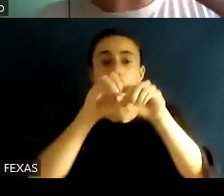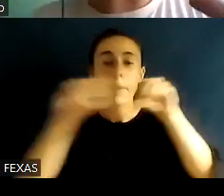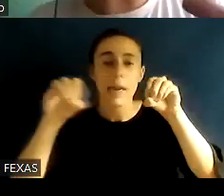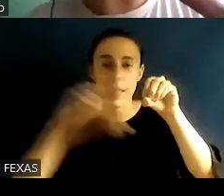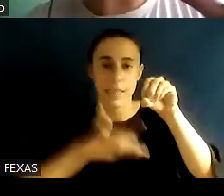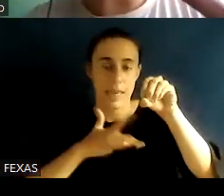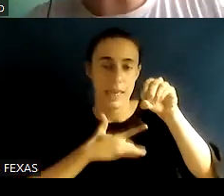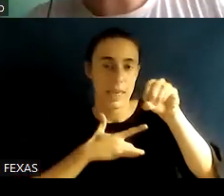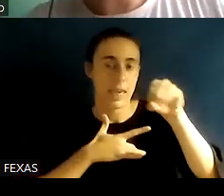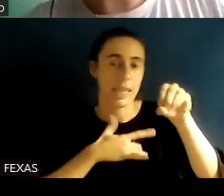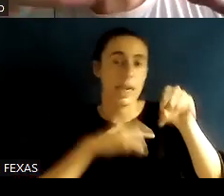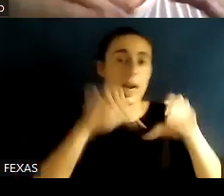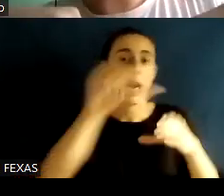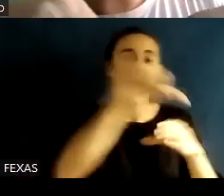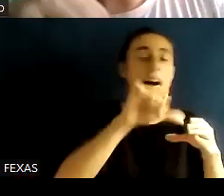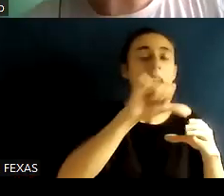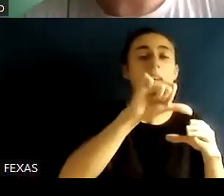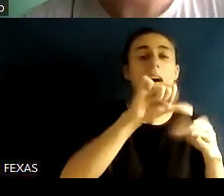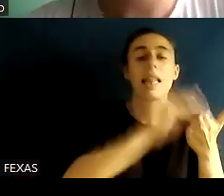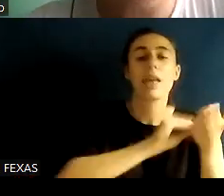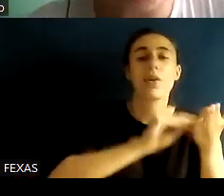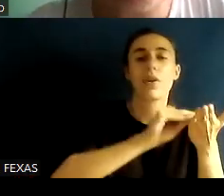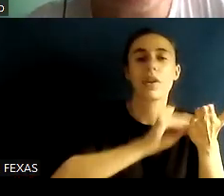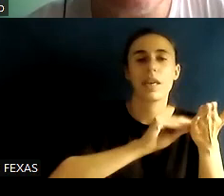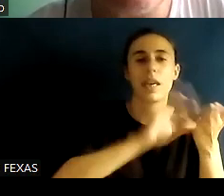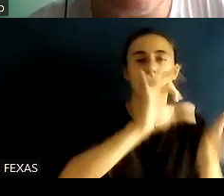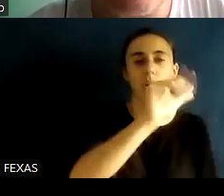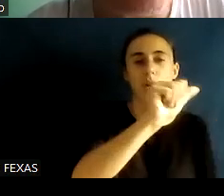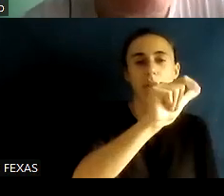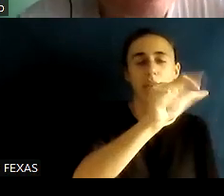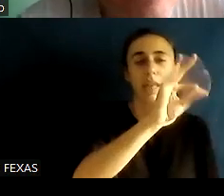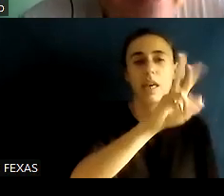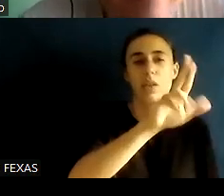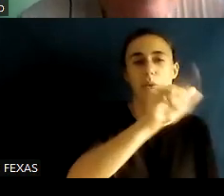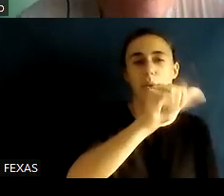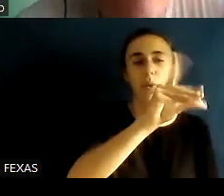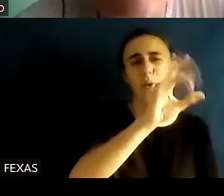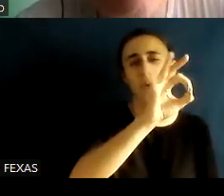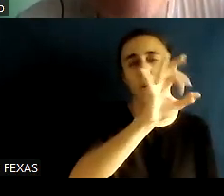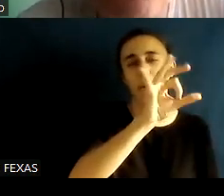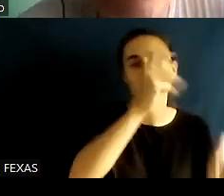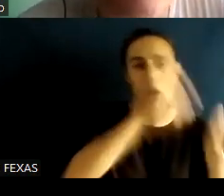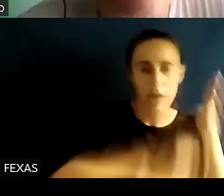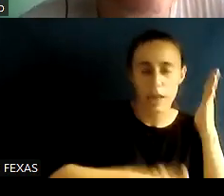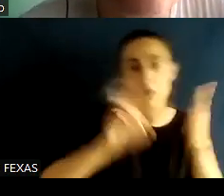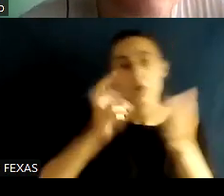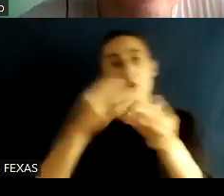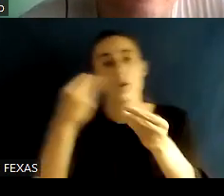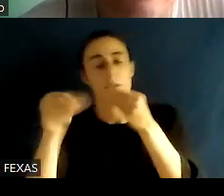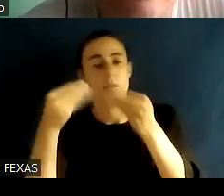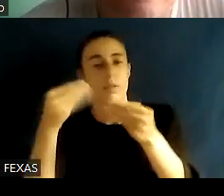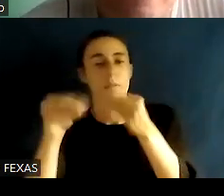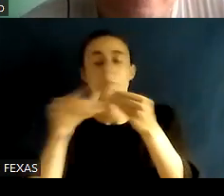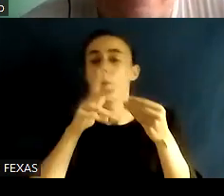de los ácidos grasos saturados y por lo tanto disminuyen el riesgo de aterosclerosis. Esa es quizás la función más conocida junto